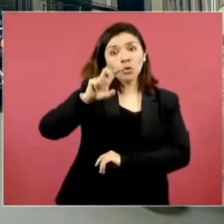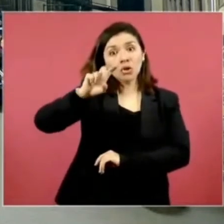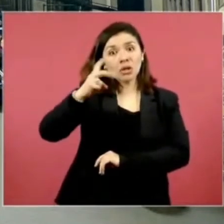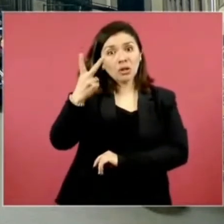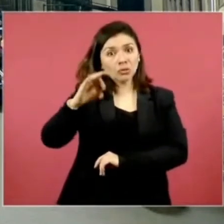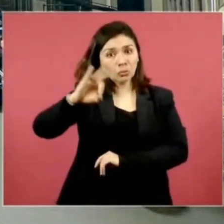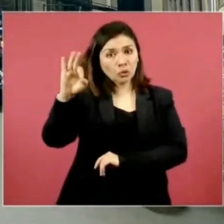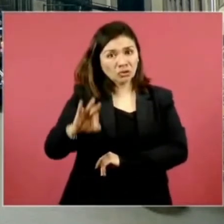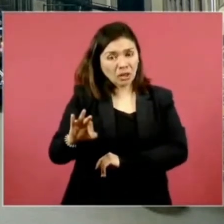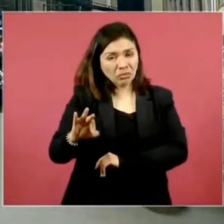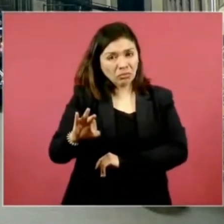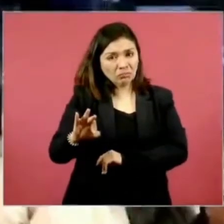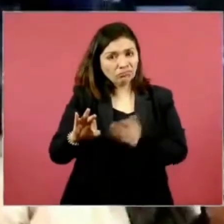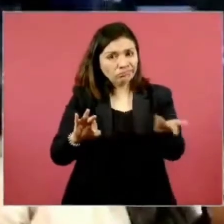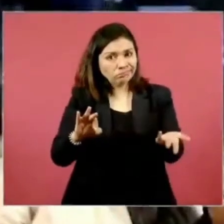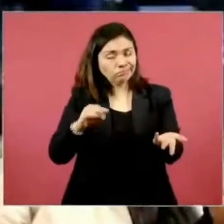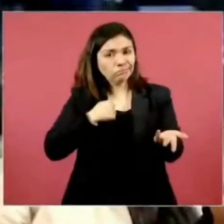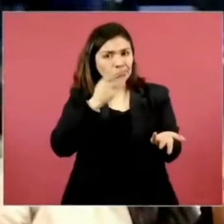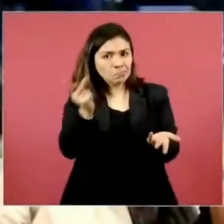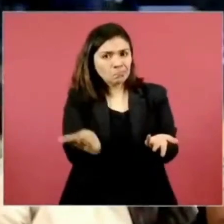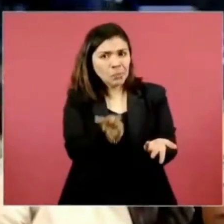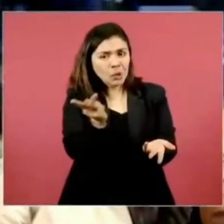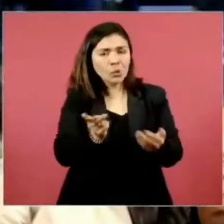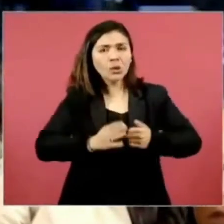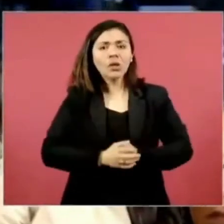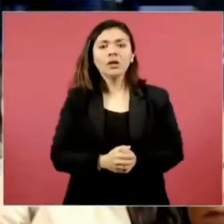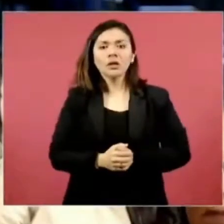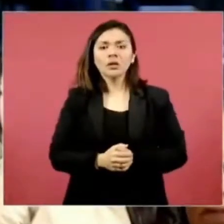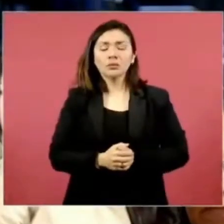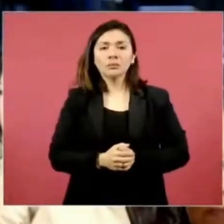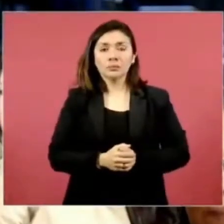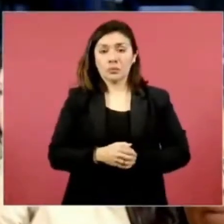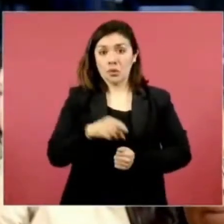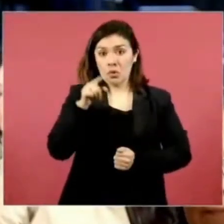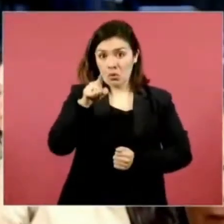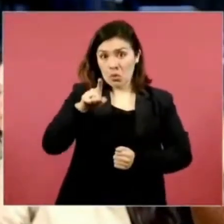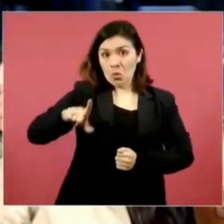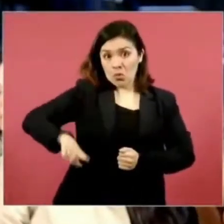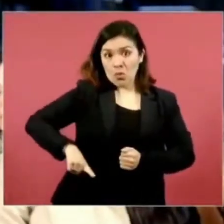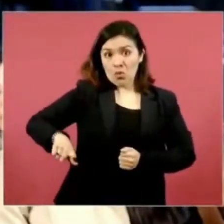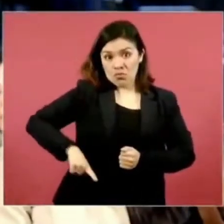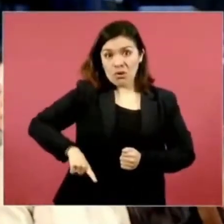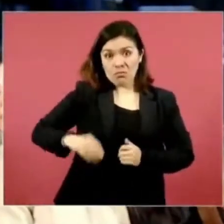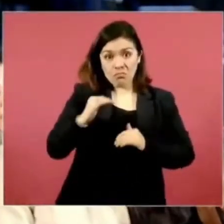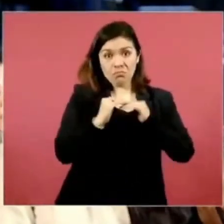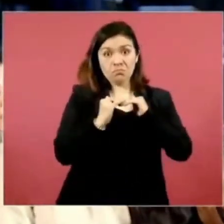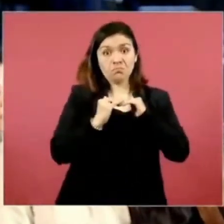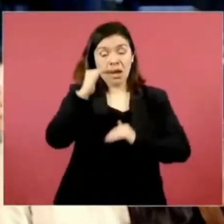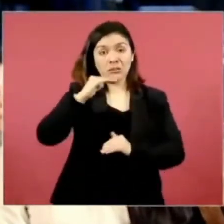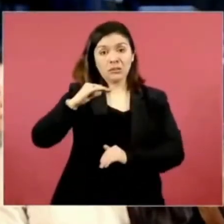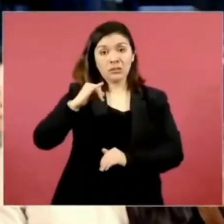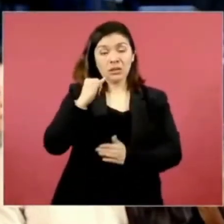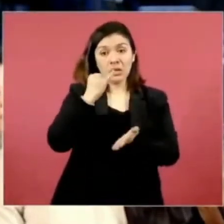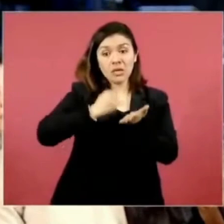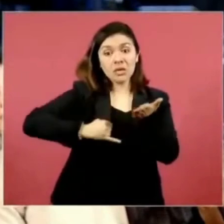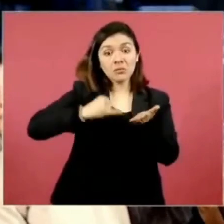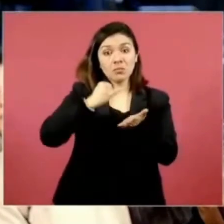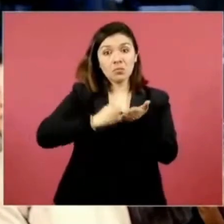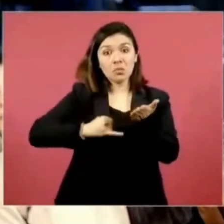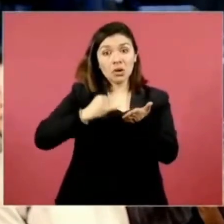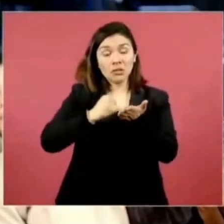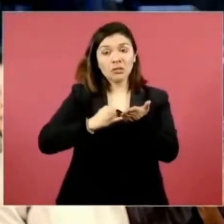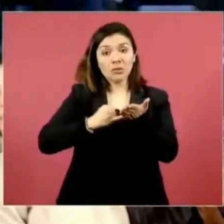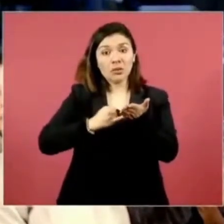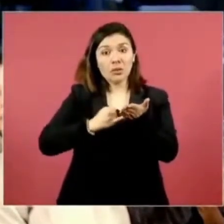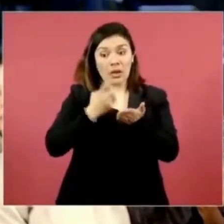4.32%. Preguntarle, presidente, si su gobierno va a tener un aumento de impuestos mayor a la inflación